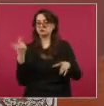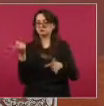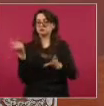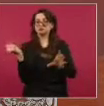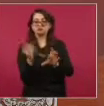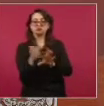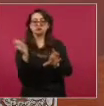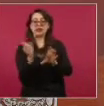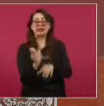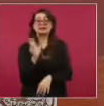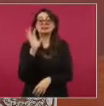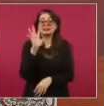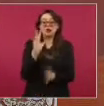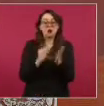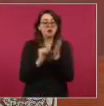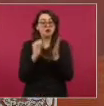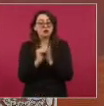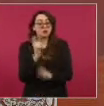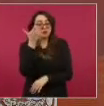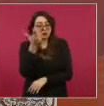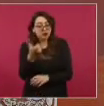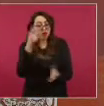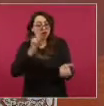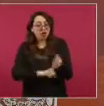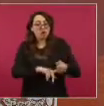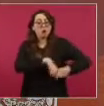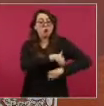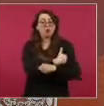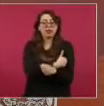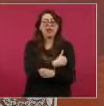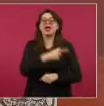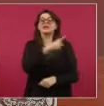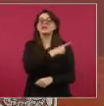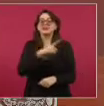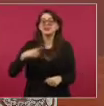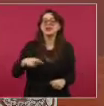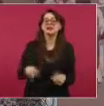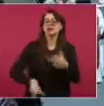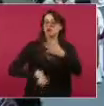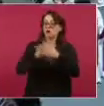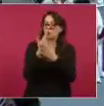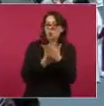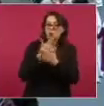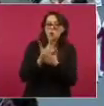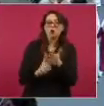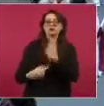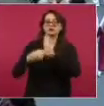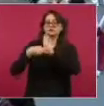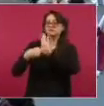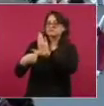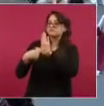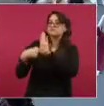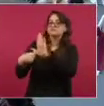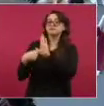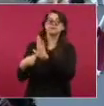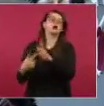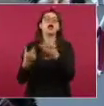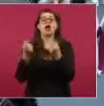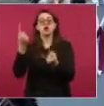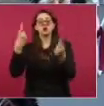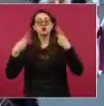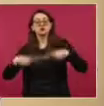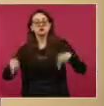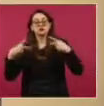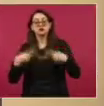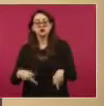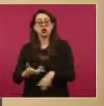administran lo hagan clarificando e informando a los más de 18 millones de dueños de las cuentas inactivas que ahí tienen un recurso